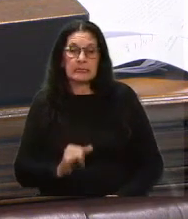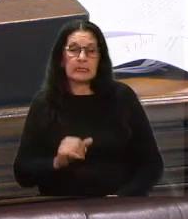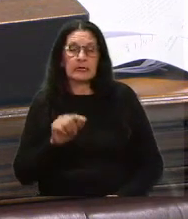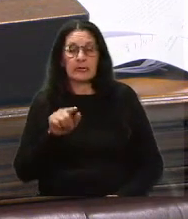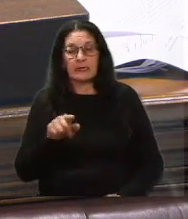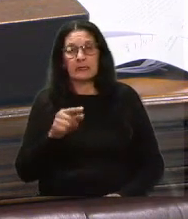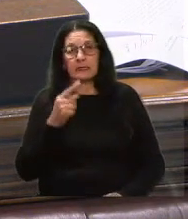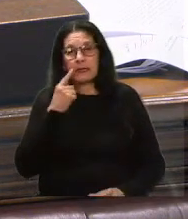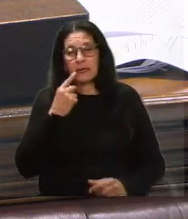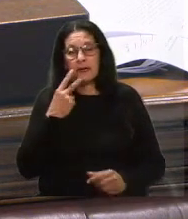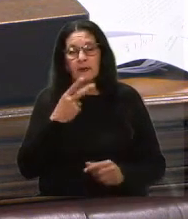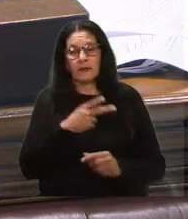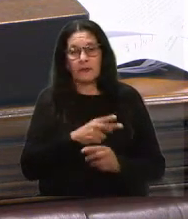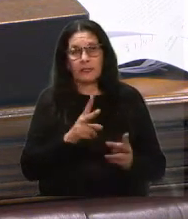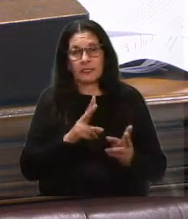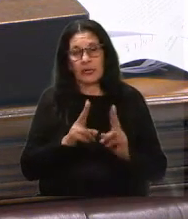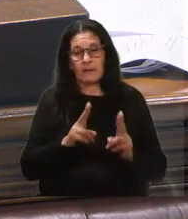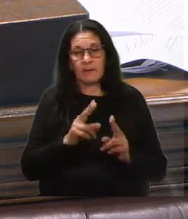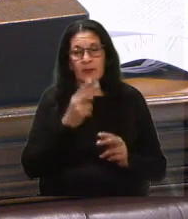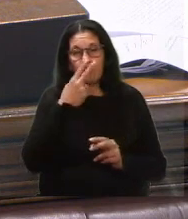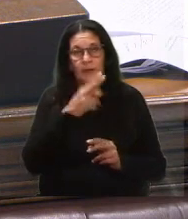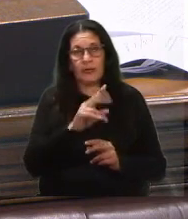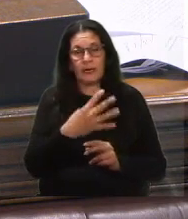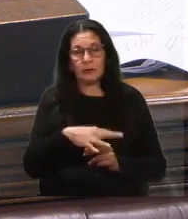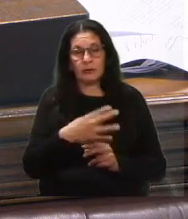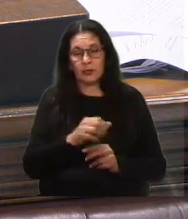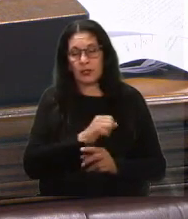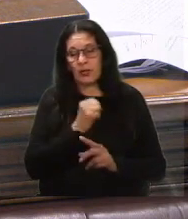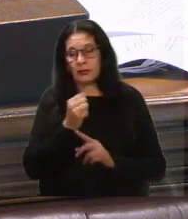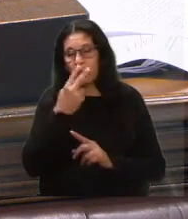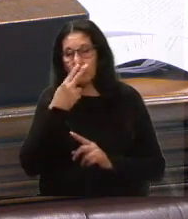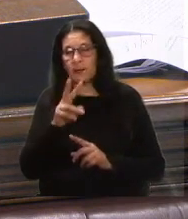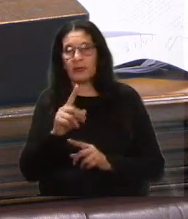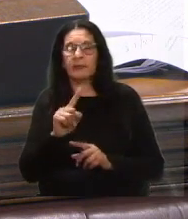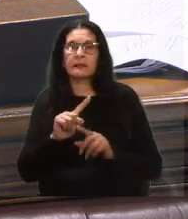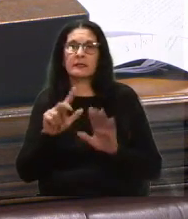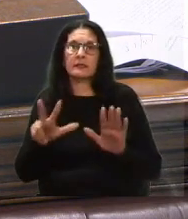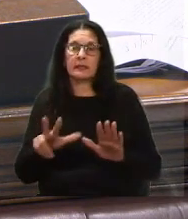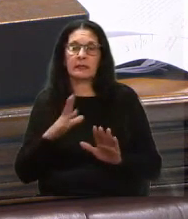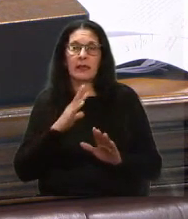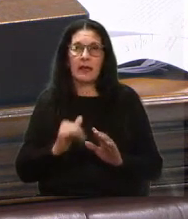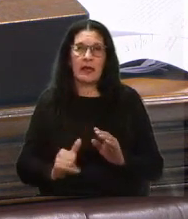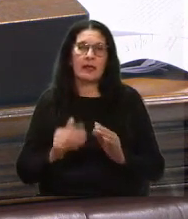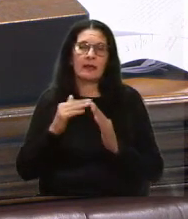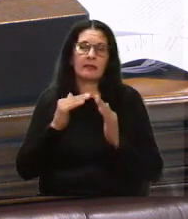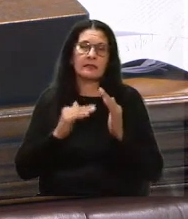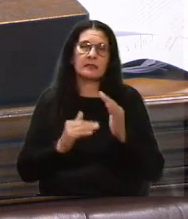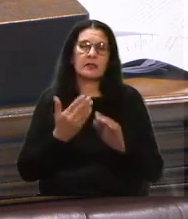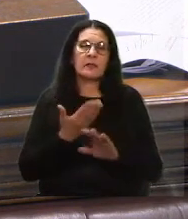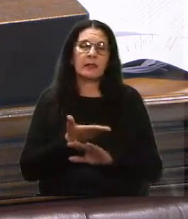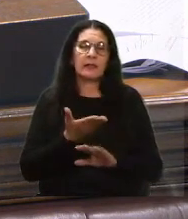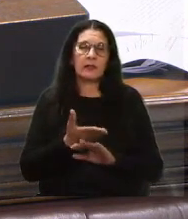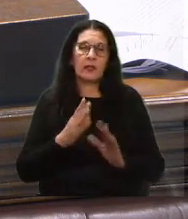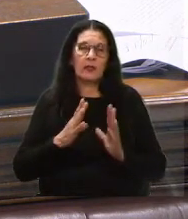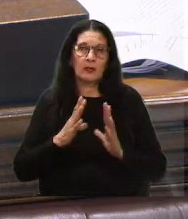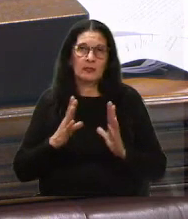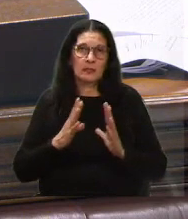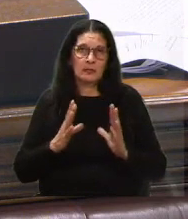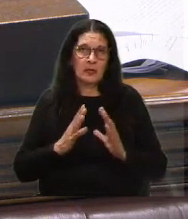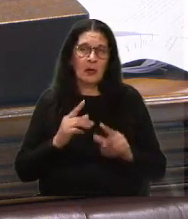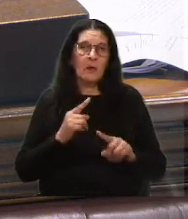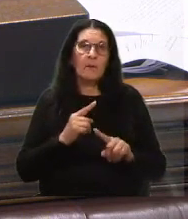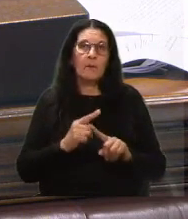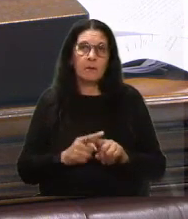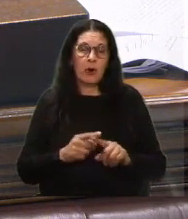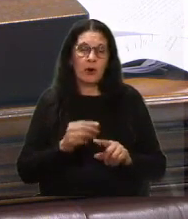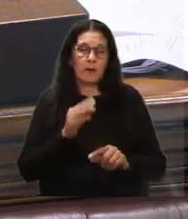bien desde su entrada en vigencia en 2014 y hasta el 2017 se vio un marcado ascenso en la solicitud de las licencias tanto